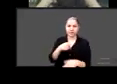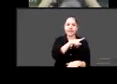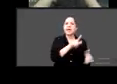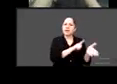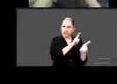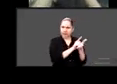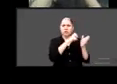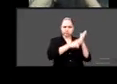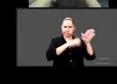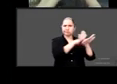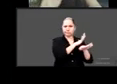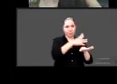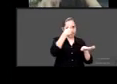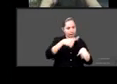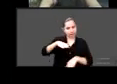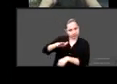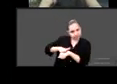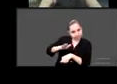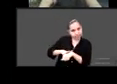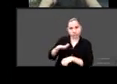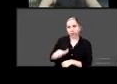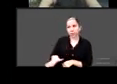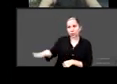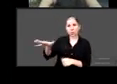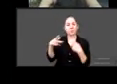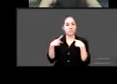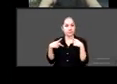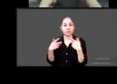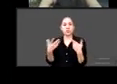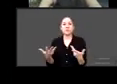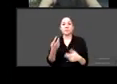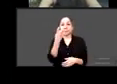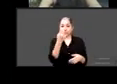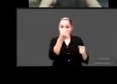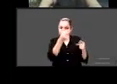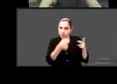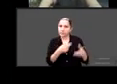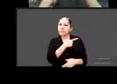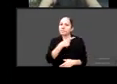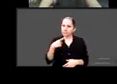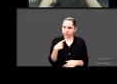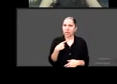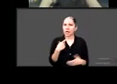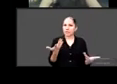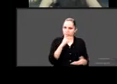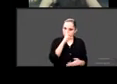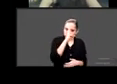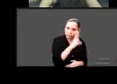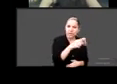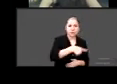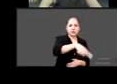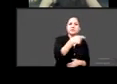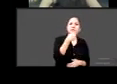la población respecto a lo que está considerado como respetuoso de la dignidad de niñas, niños y adolescentes, respetuosos